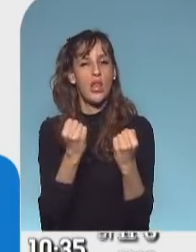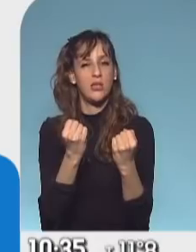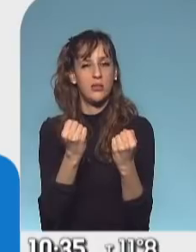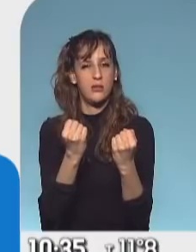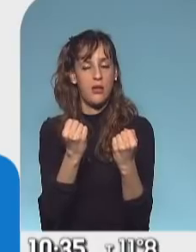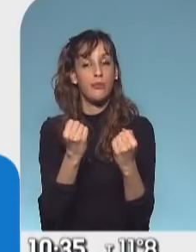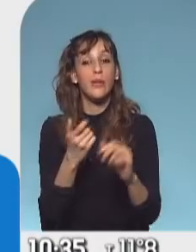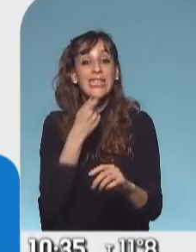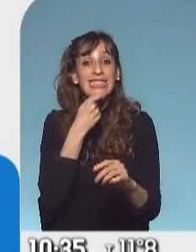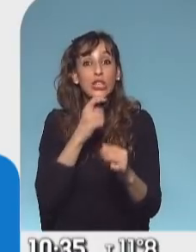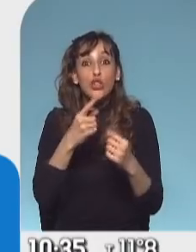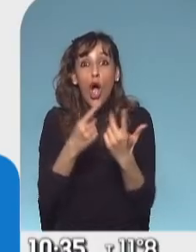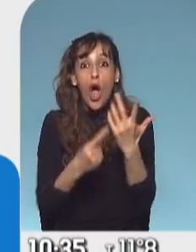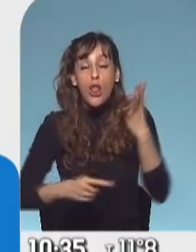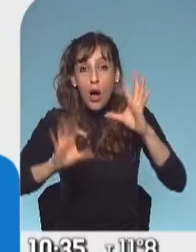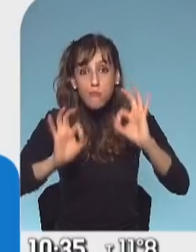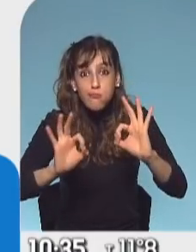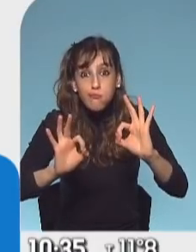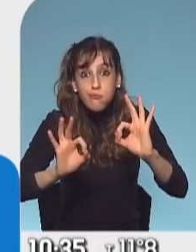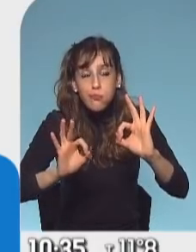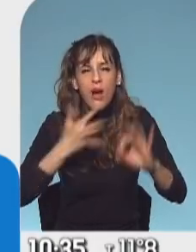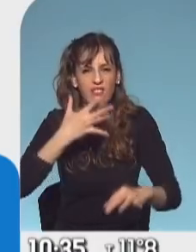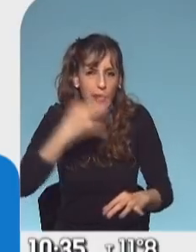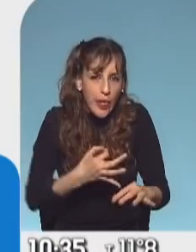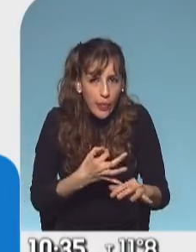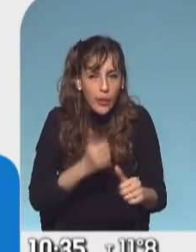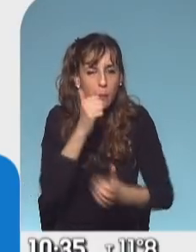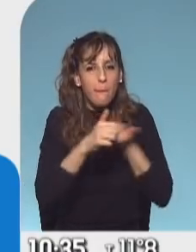Porque si viéramos todo eso, la lista de empresas